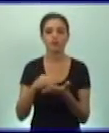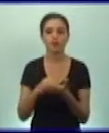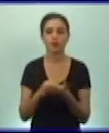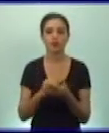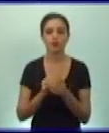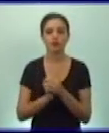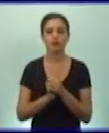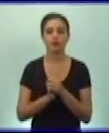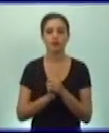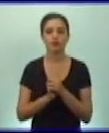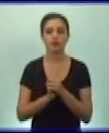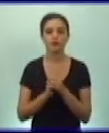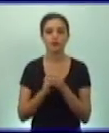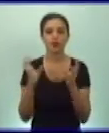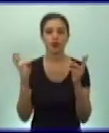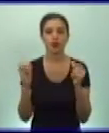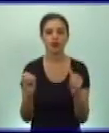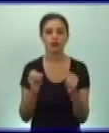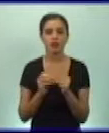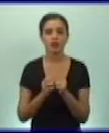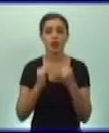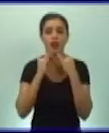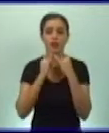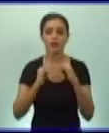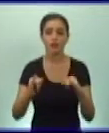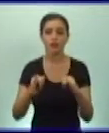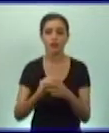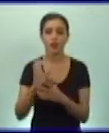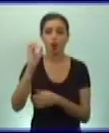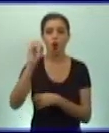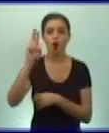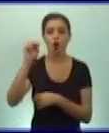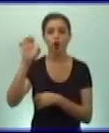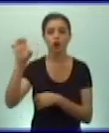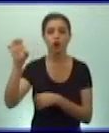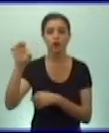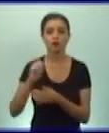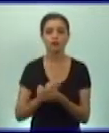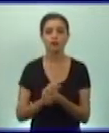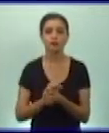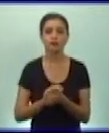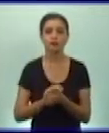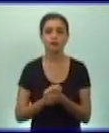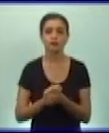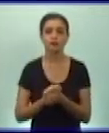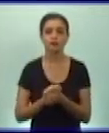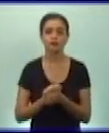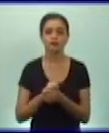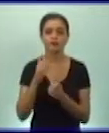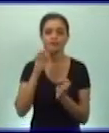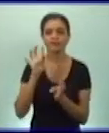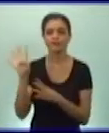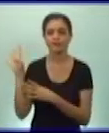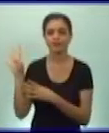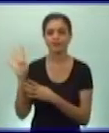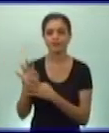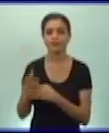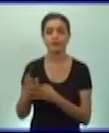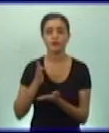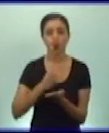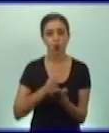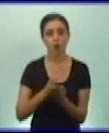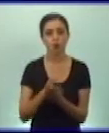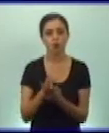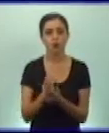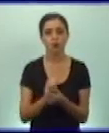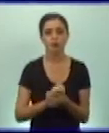Estadística e Información ONEI y también del Anuario Estadístico de Cuba 2018. Seguimos entonces.